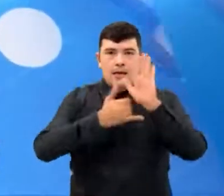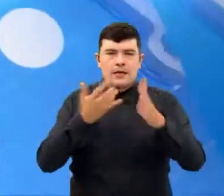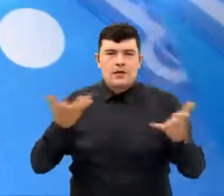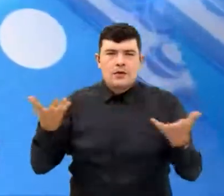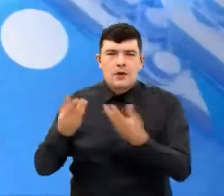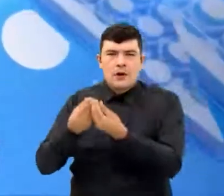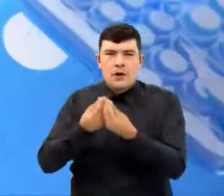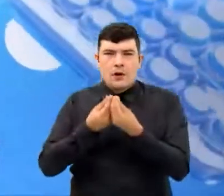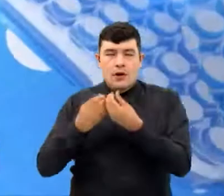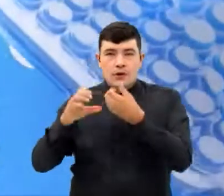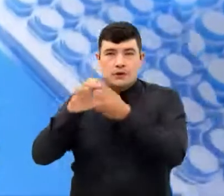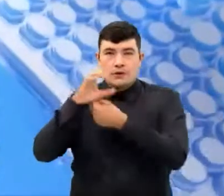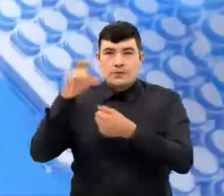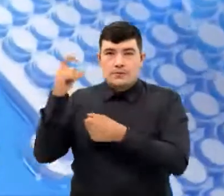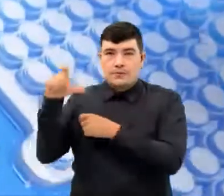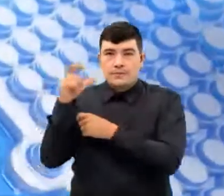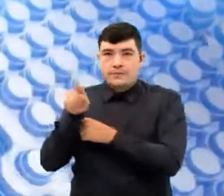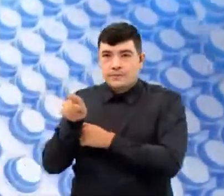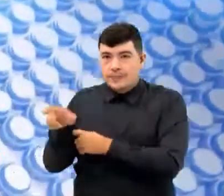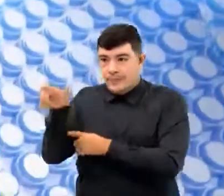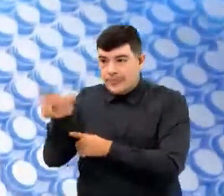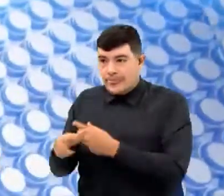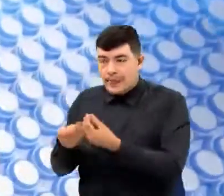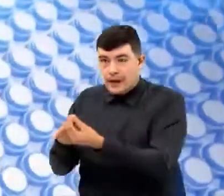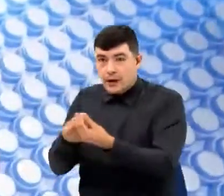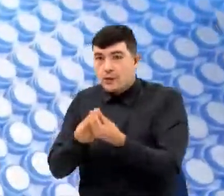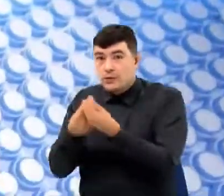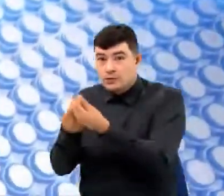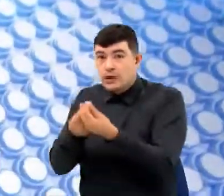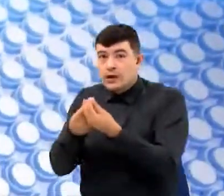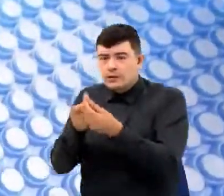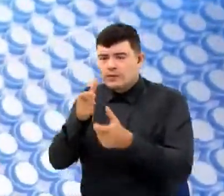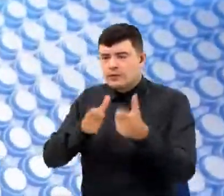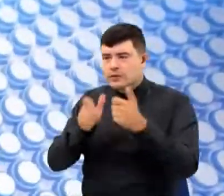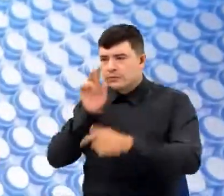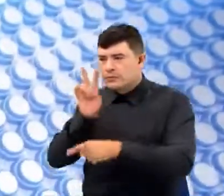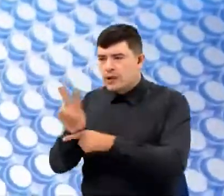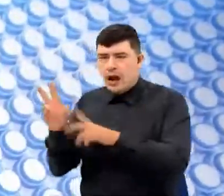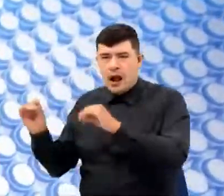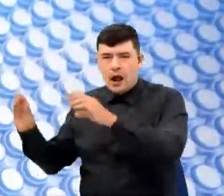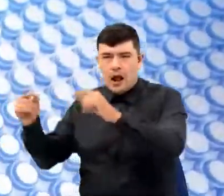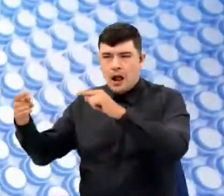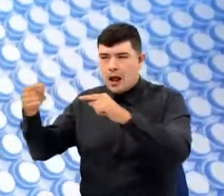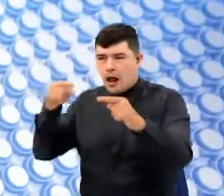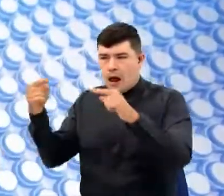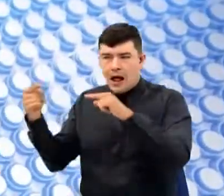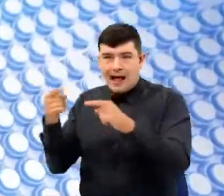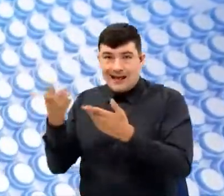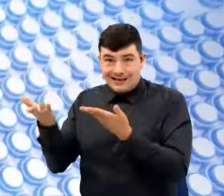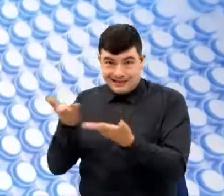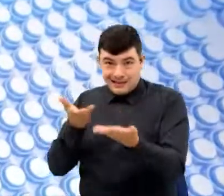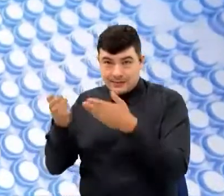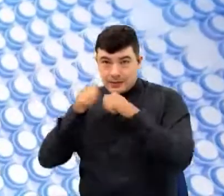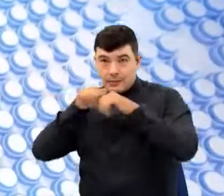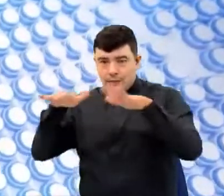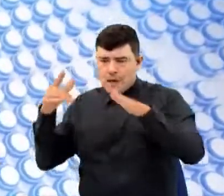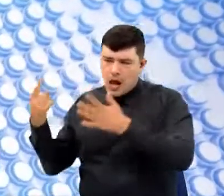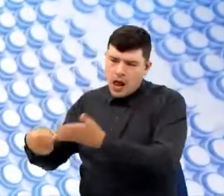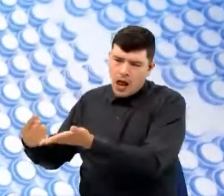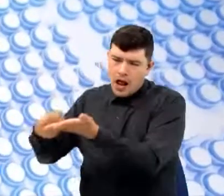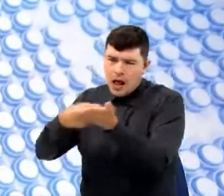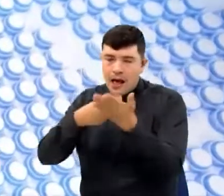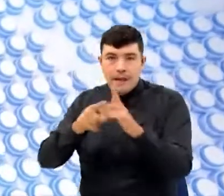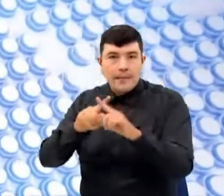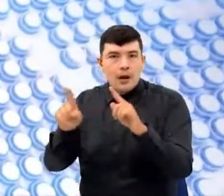de Cúcuta. Mientras concejales y veedores de la ciudad debatían sobre los servicios públicos y el trabajo de las empresas encargadas, se desató